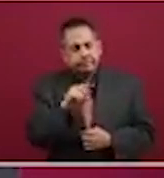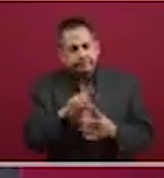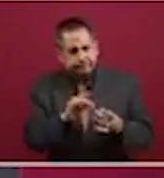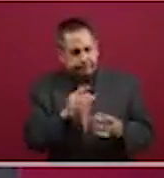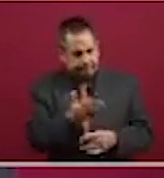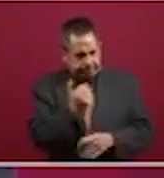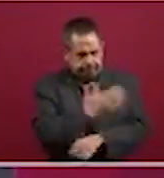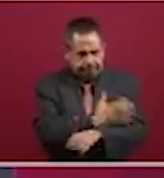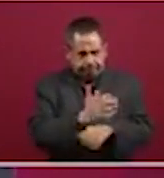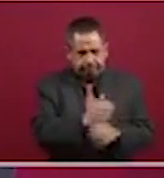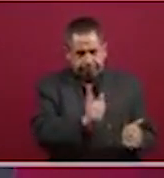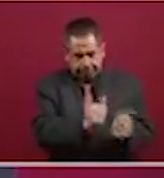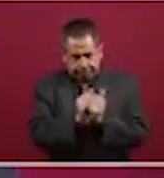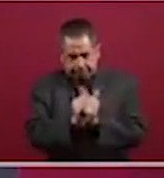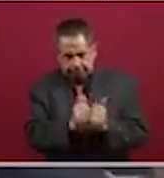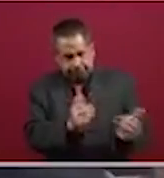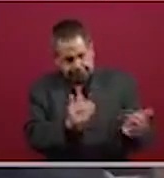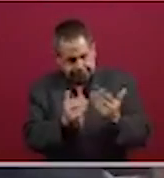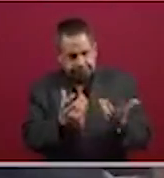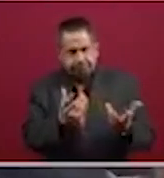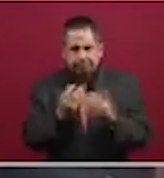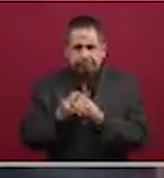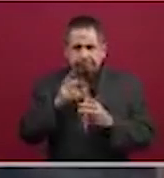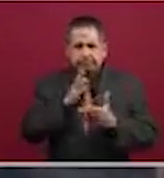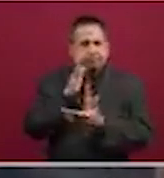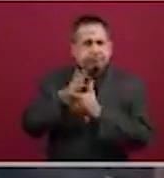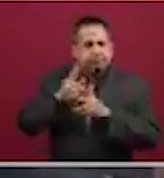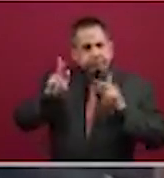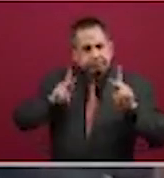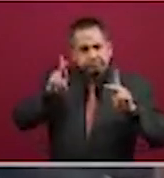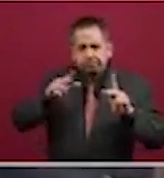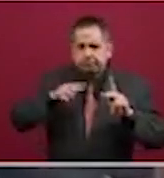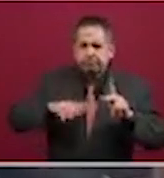nos acompañen a visitar